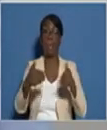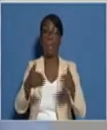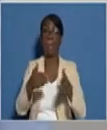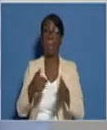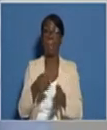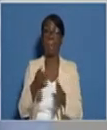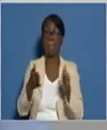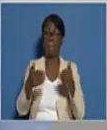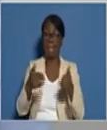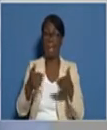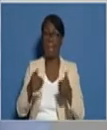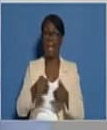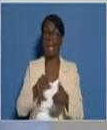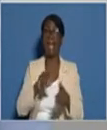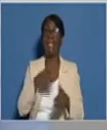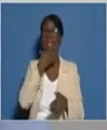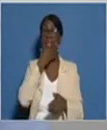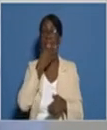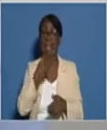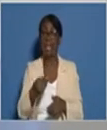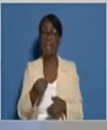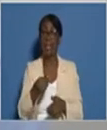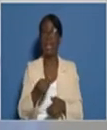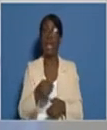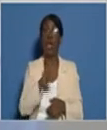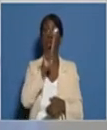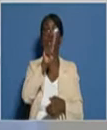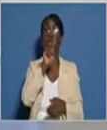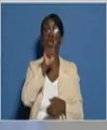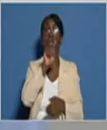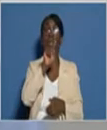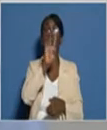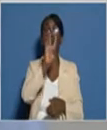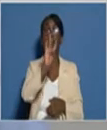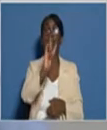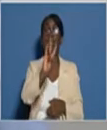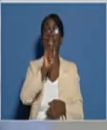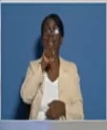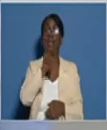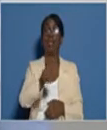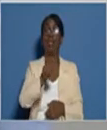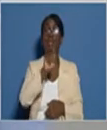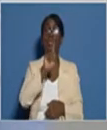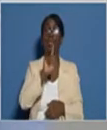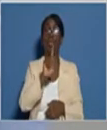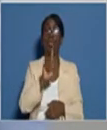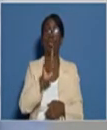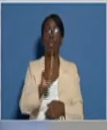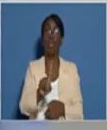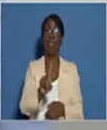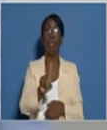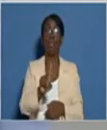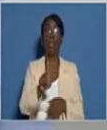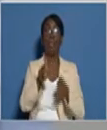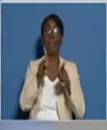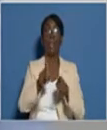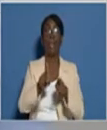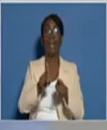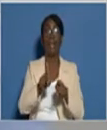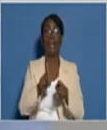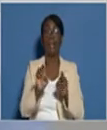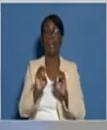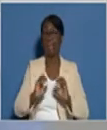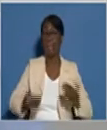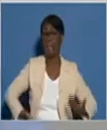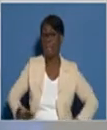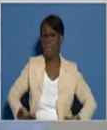del 2019 7.1 de desempleo. Cada una de las medidas que este ministerio ha producido, junto con el